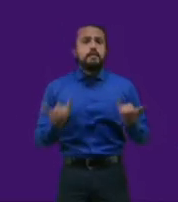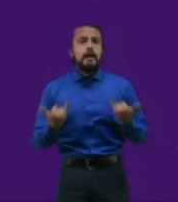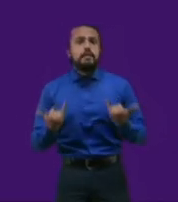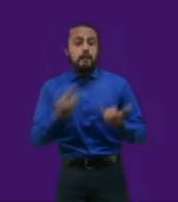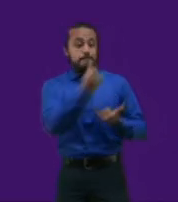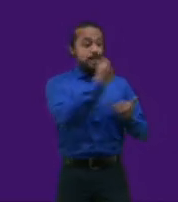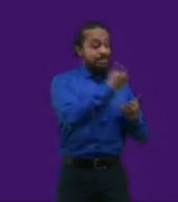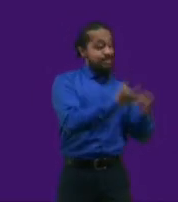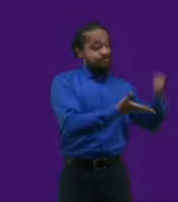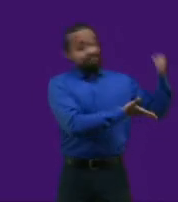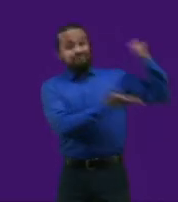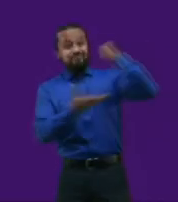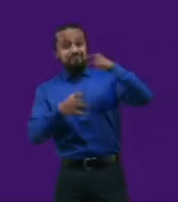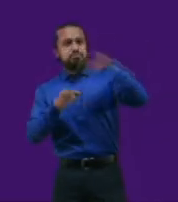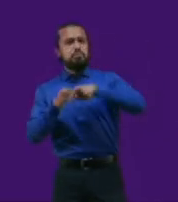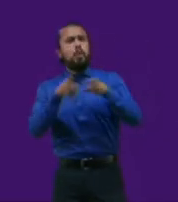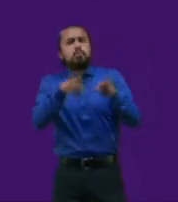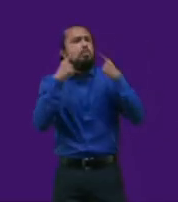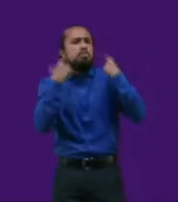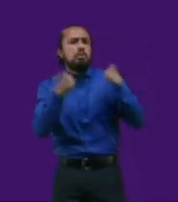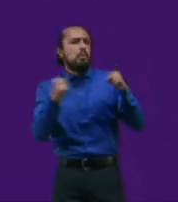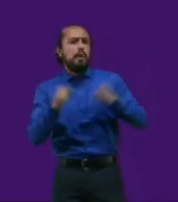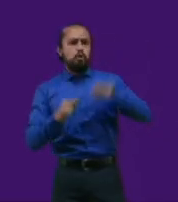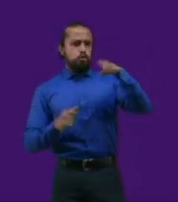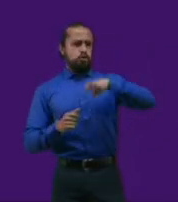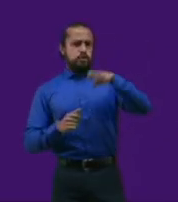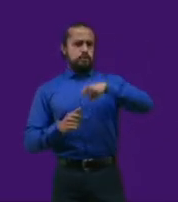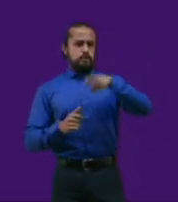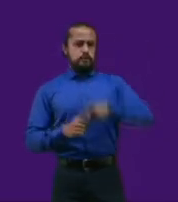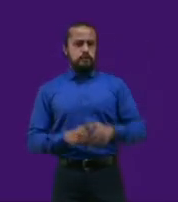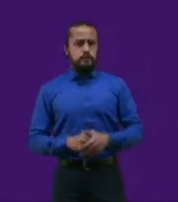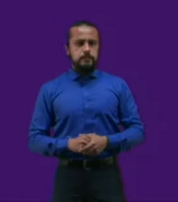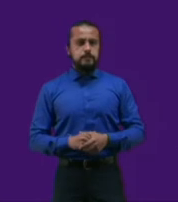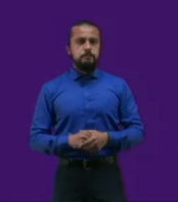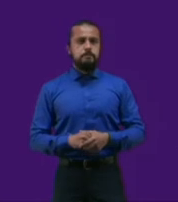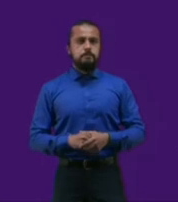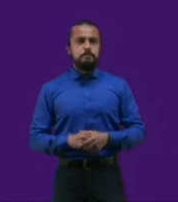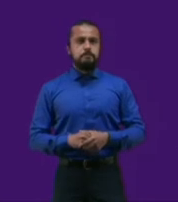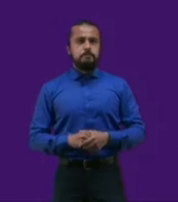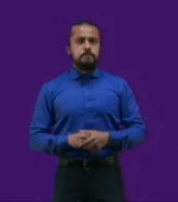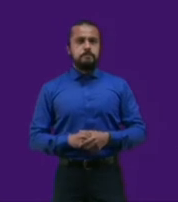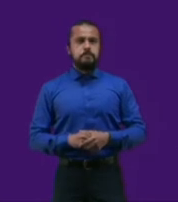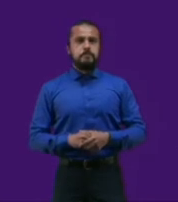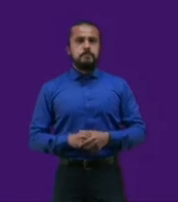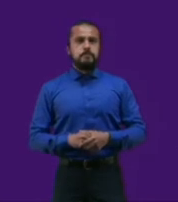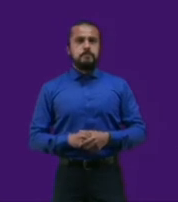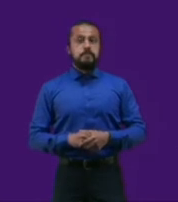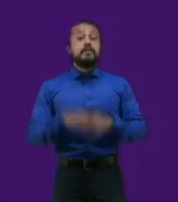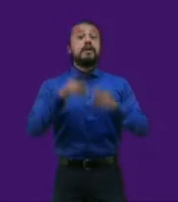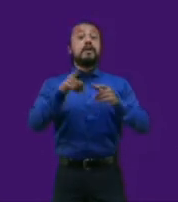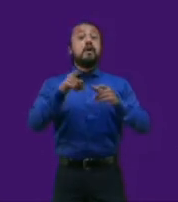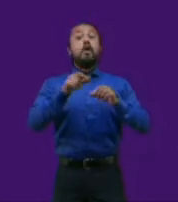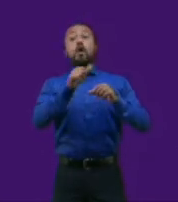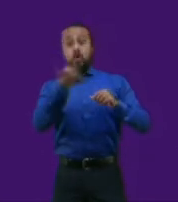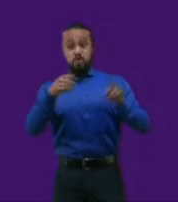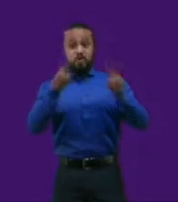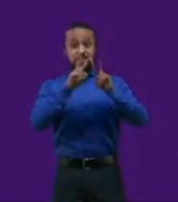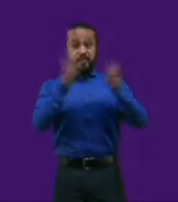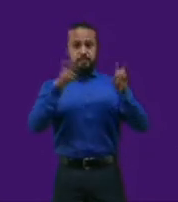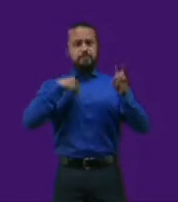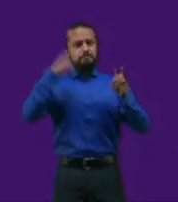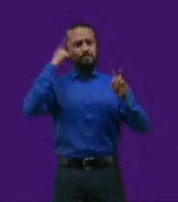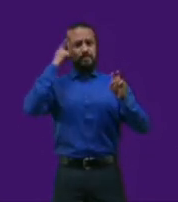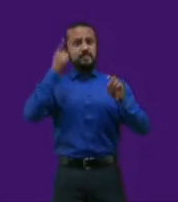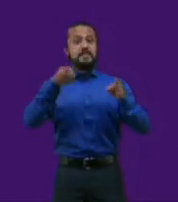como que no te afanes y pues como que hazlo funcionar. Otro tema que yo pensaría es que piensa también en la psicología